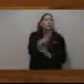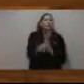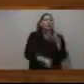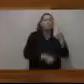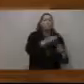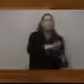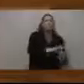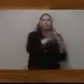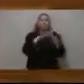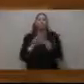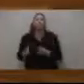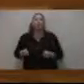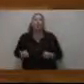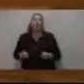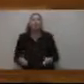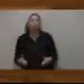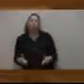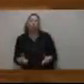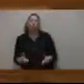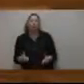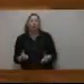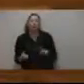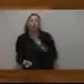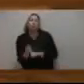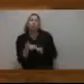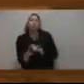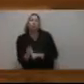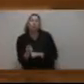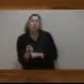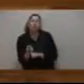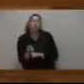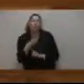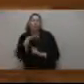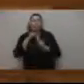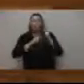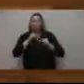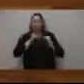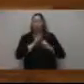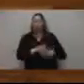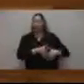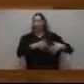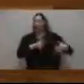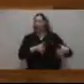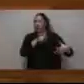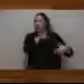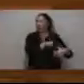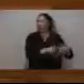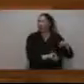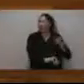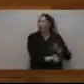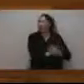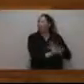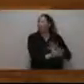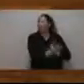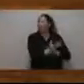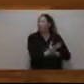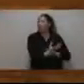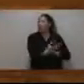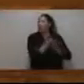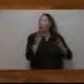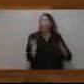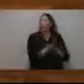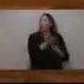oveicostes del Musel a esta obra faraónica, porque le recuerdo que la ampliación del Musel tenía su origen en la propia producción de la